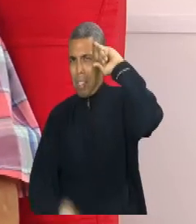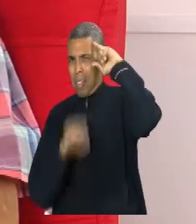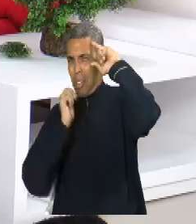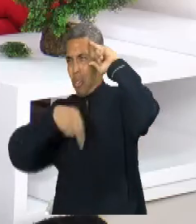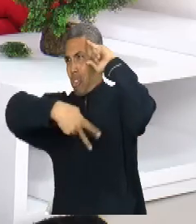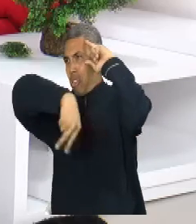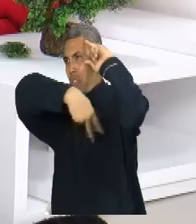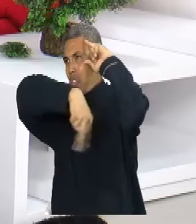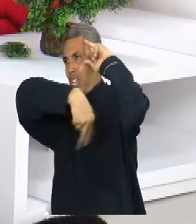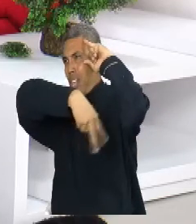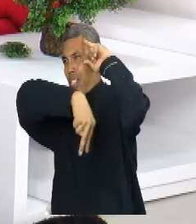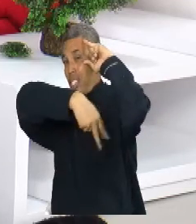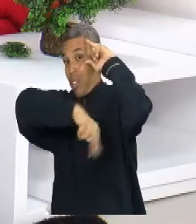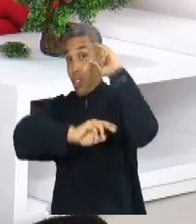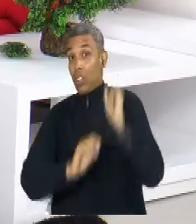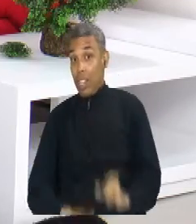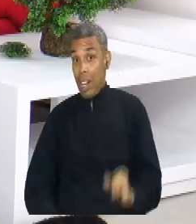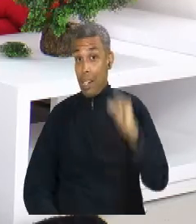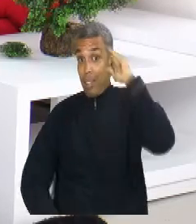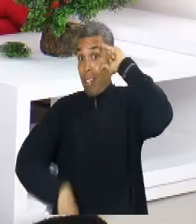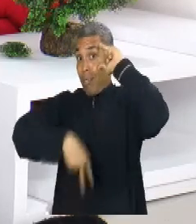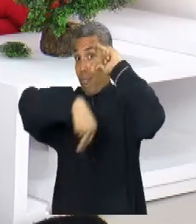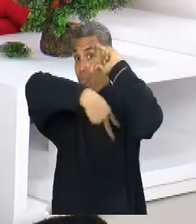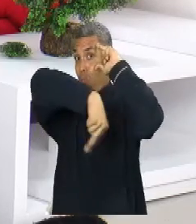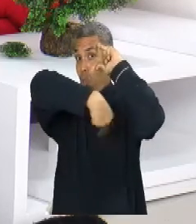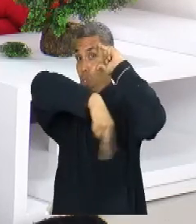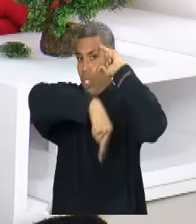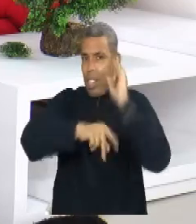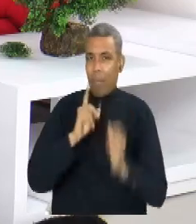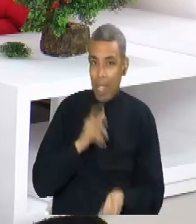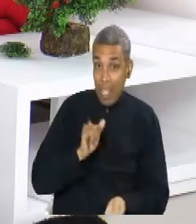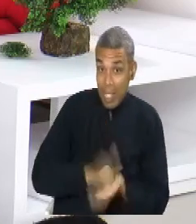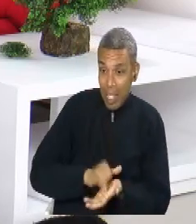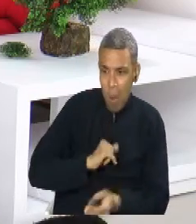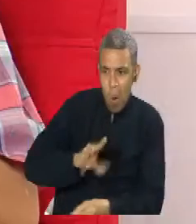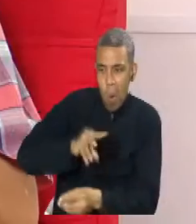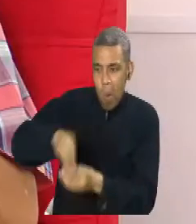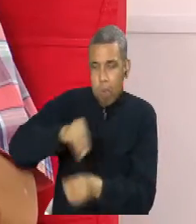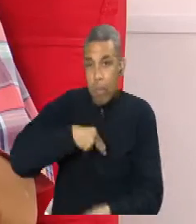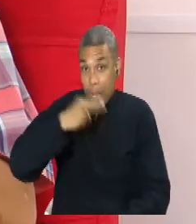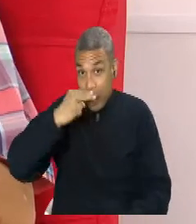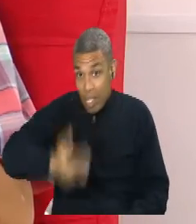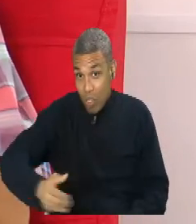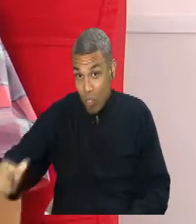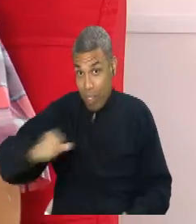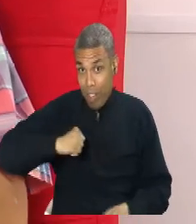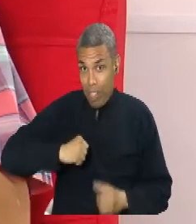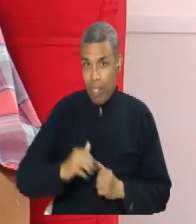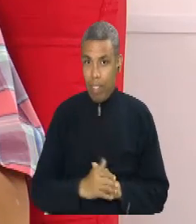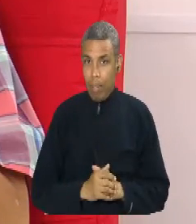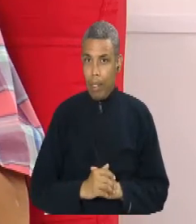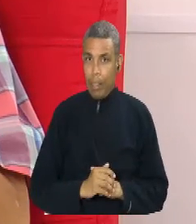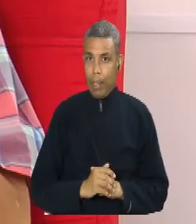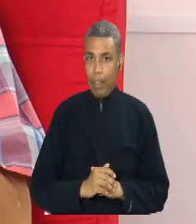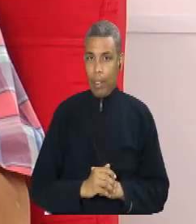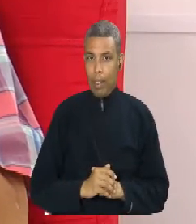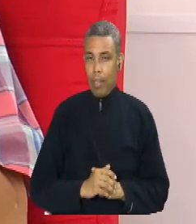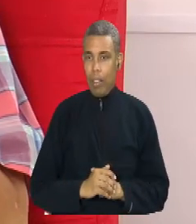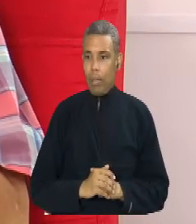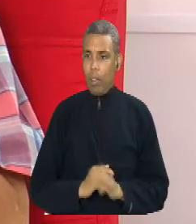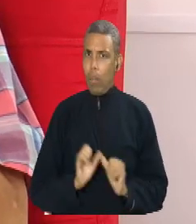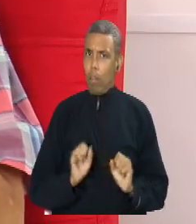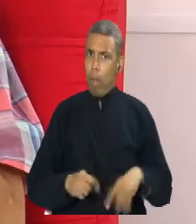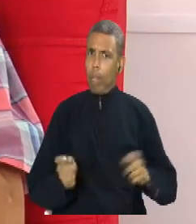autonomía que es ese es el poder que uno ejerce para hacer las cosas entonces